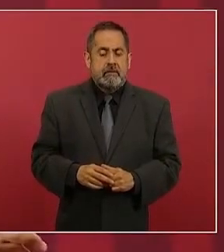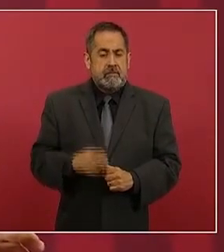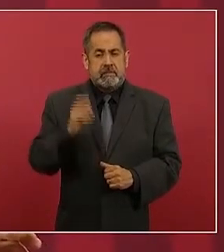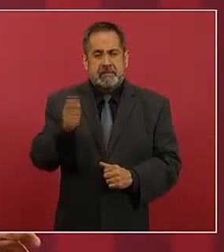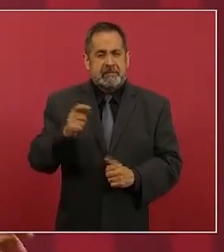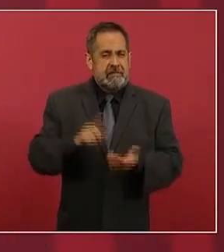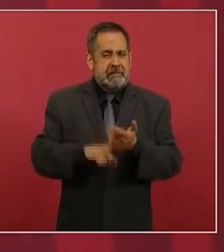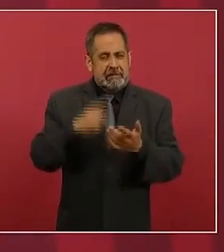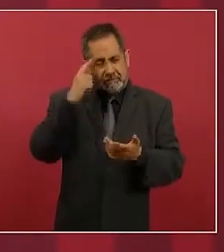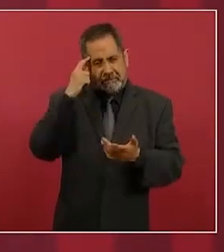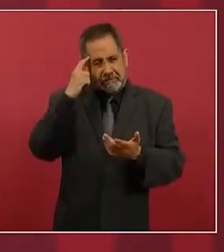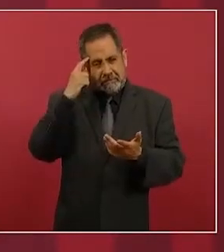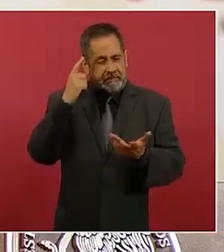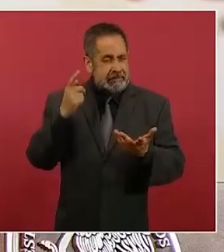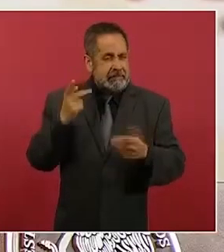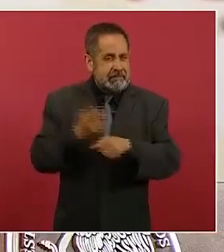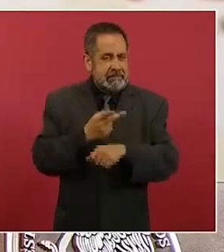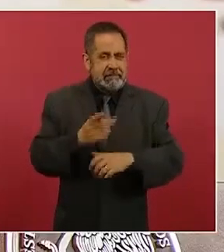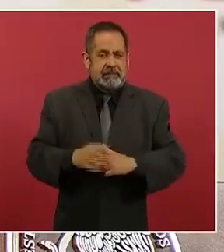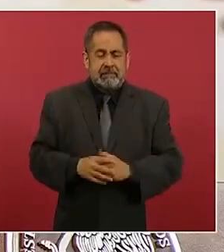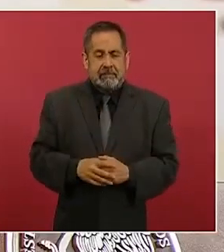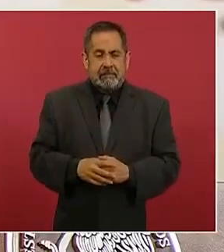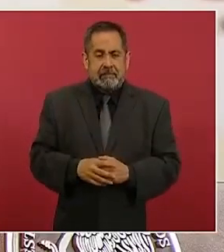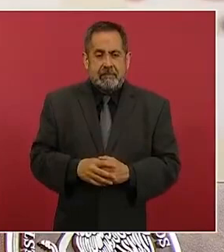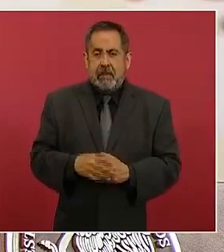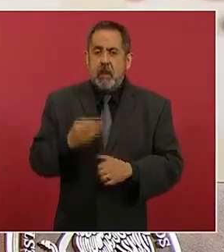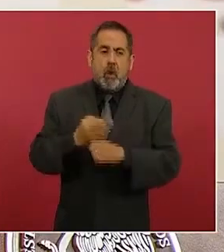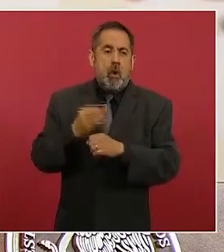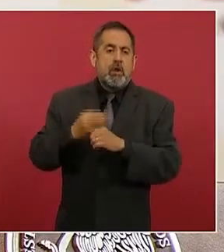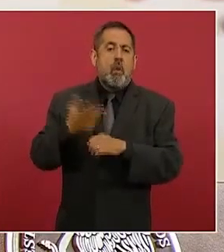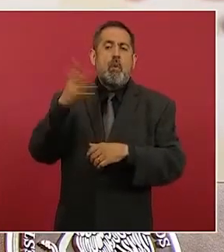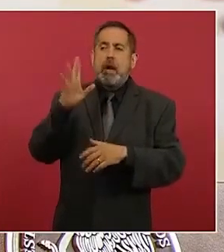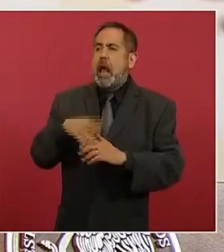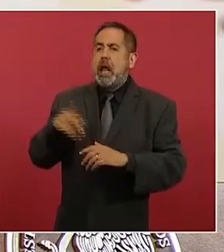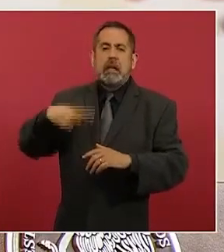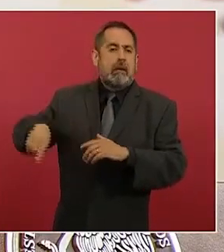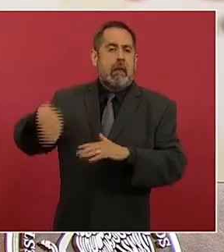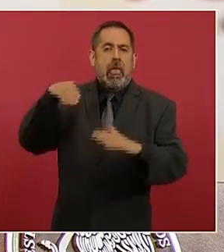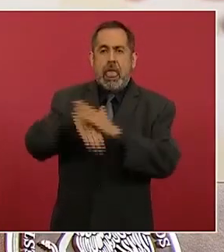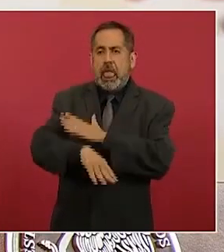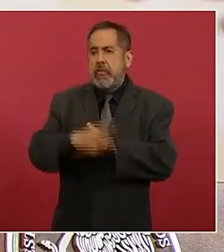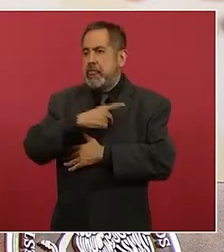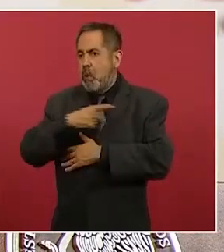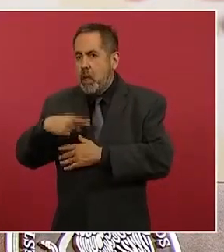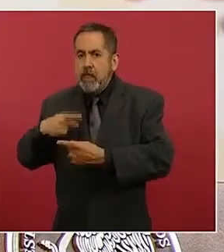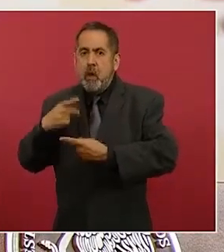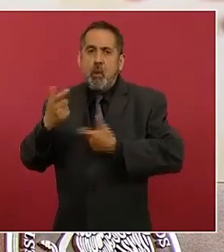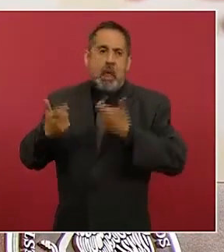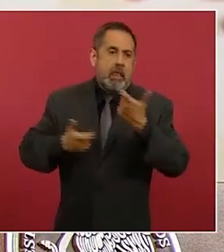Entonces, ¿qué hubiese sucedido? Pues el país estaría endeudado.